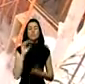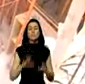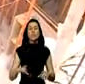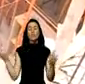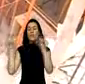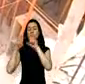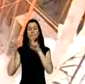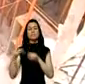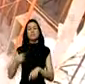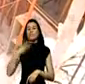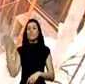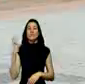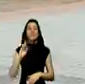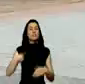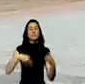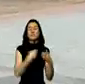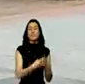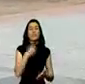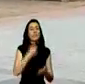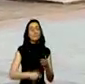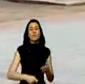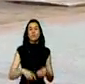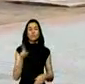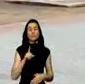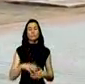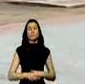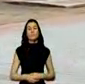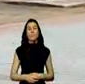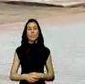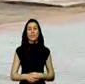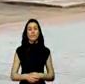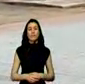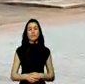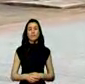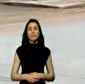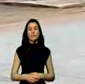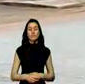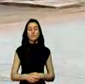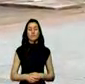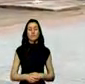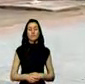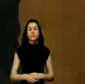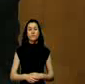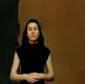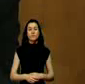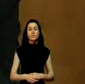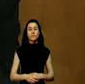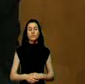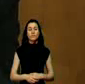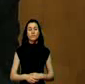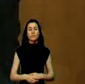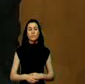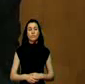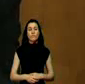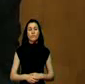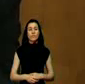al pago y prefieren esperar al pago directo del Ayuntamiento y otras que han optado por la quita. El Ayuntamiento únicamente